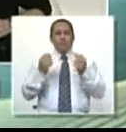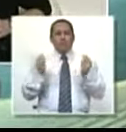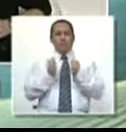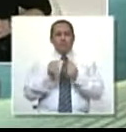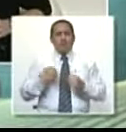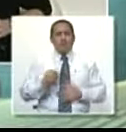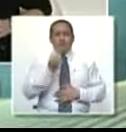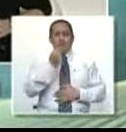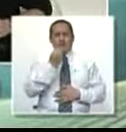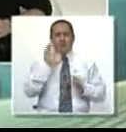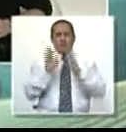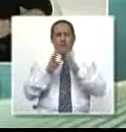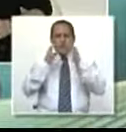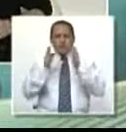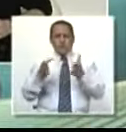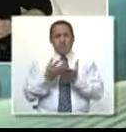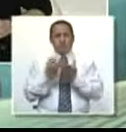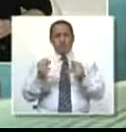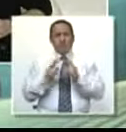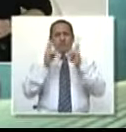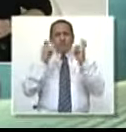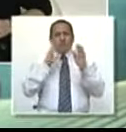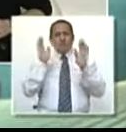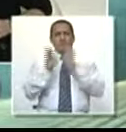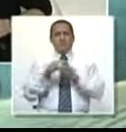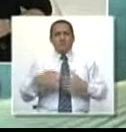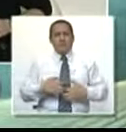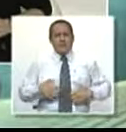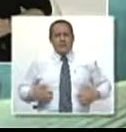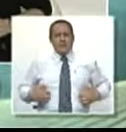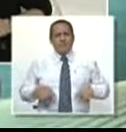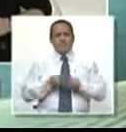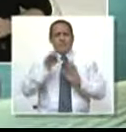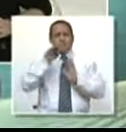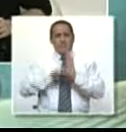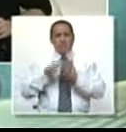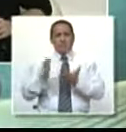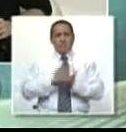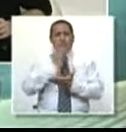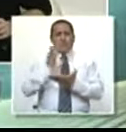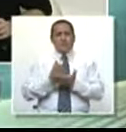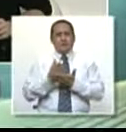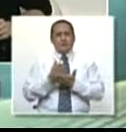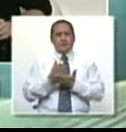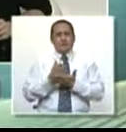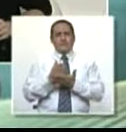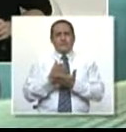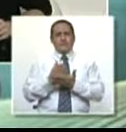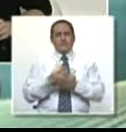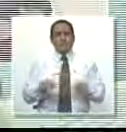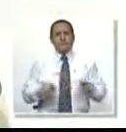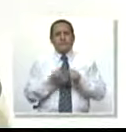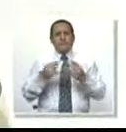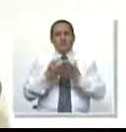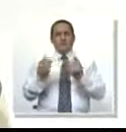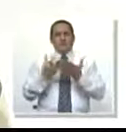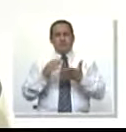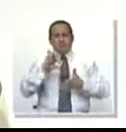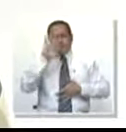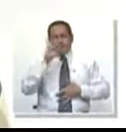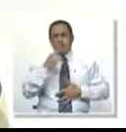micronutrientes para atacar un poco también los temas de la anemia y así reducir esos indicadores los los multimicronutrientes